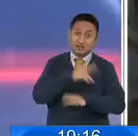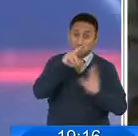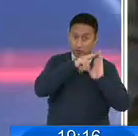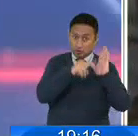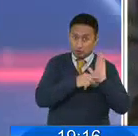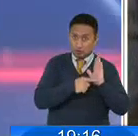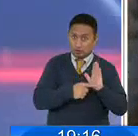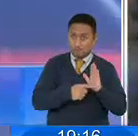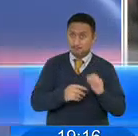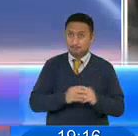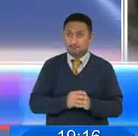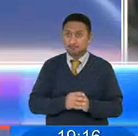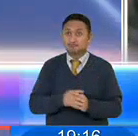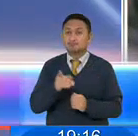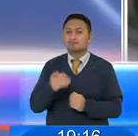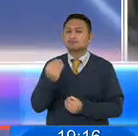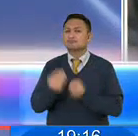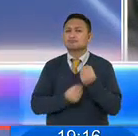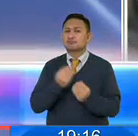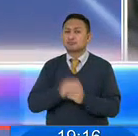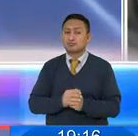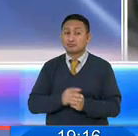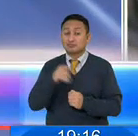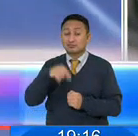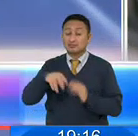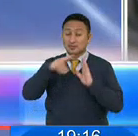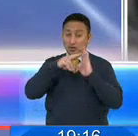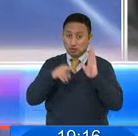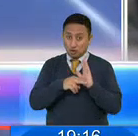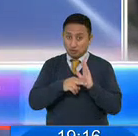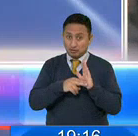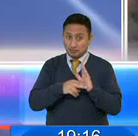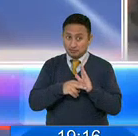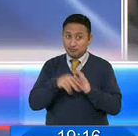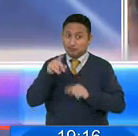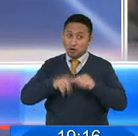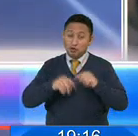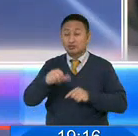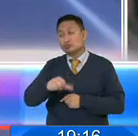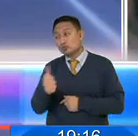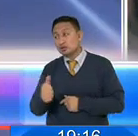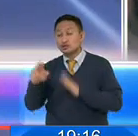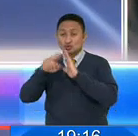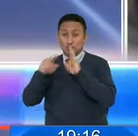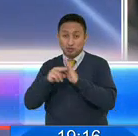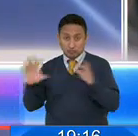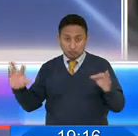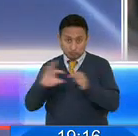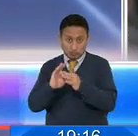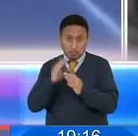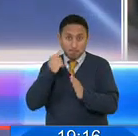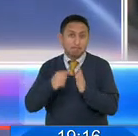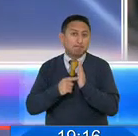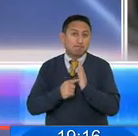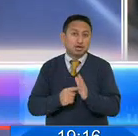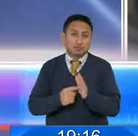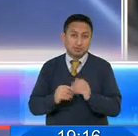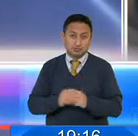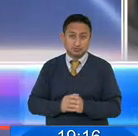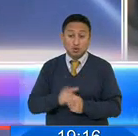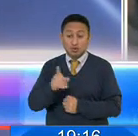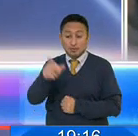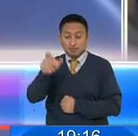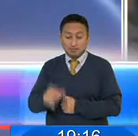reglamento lo que ha hecho es compatibilizar esta norma con algunas normas que también están vigentes. Por ejemplo, una de las cosas que exige es